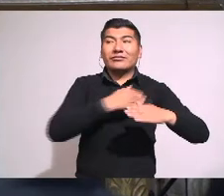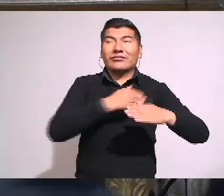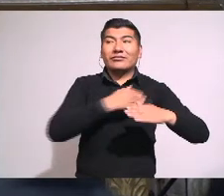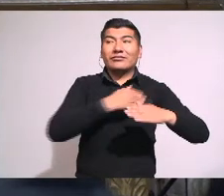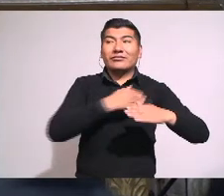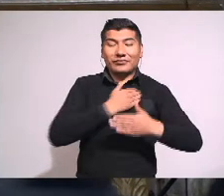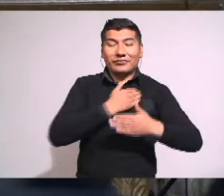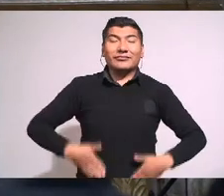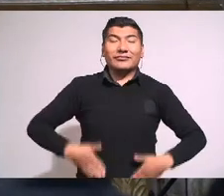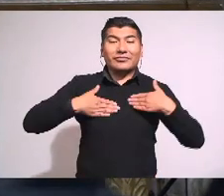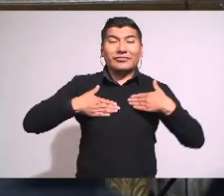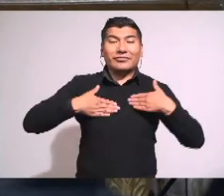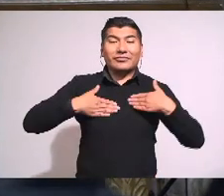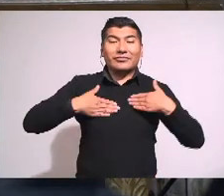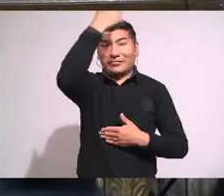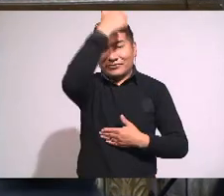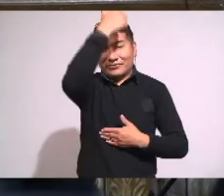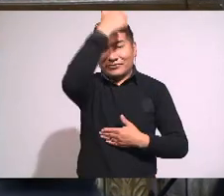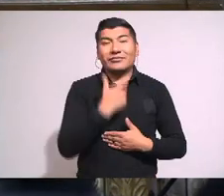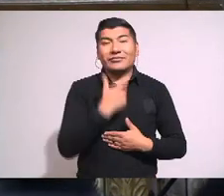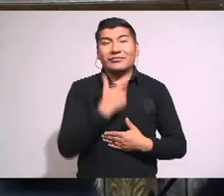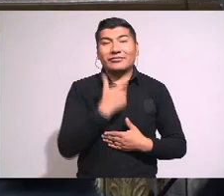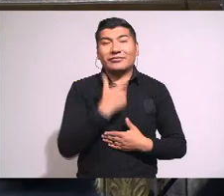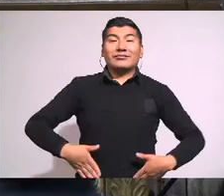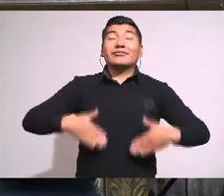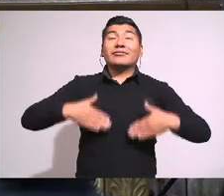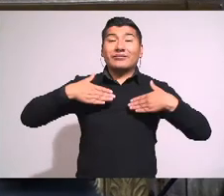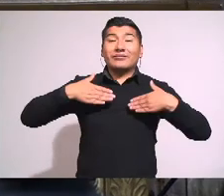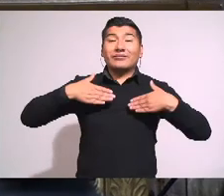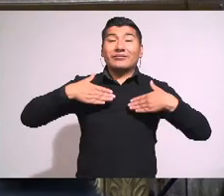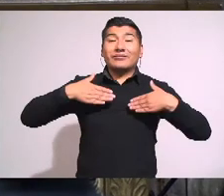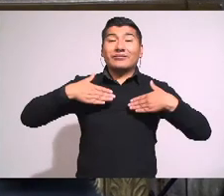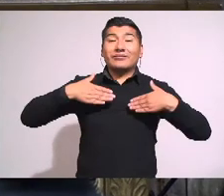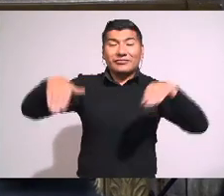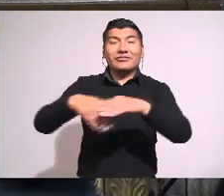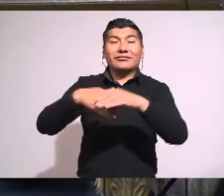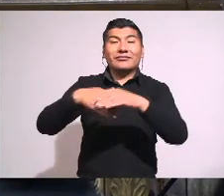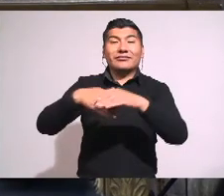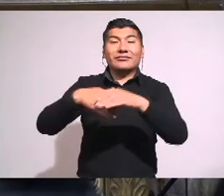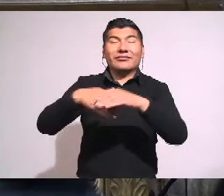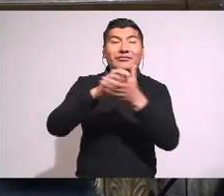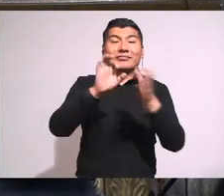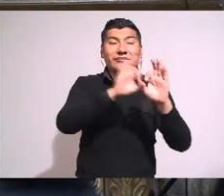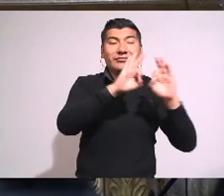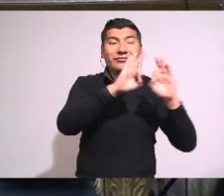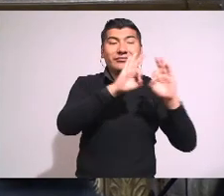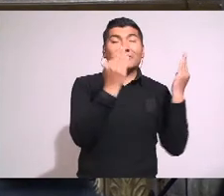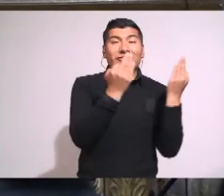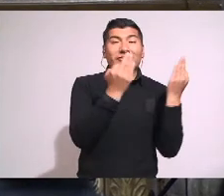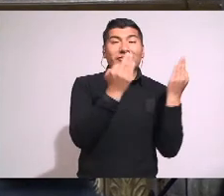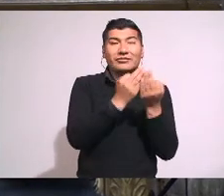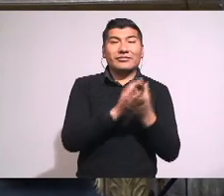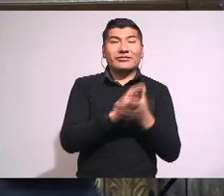nuestra vida personal, de nuestra vida, sobre todo, matrimonial y familiar.